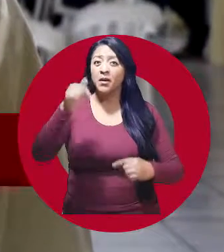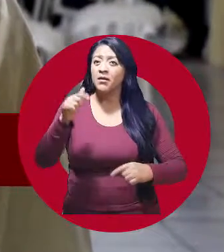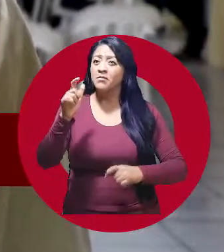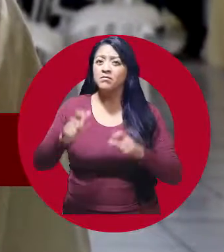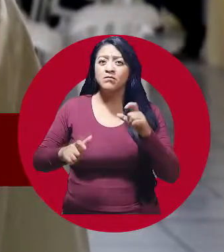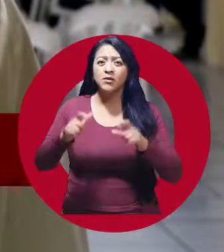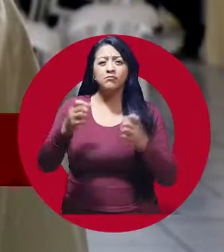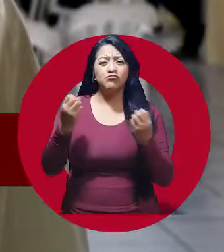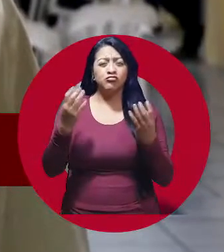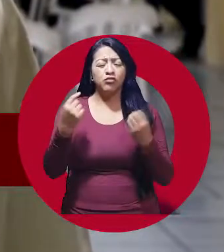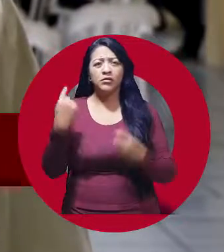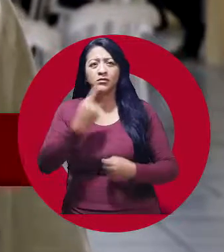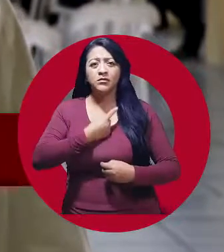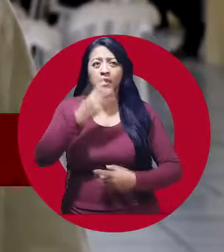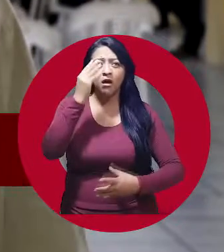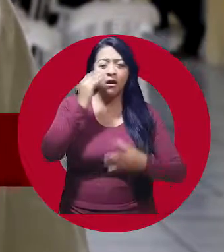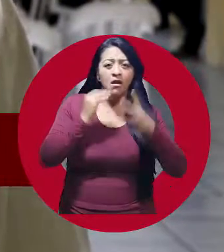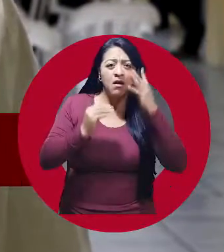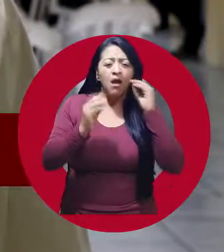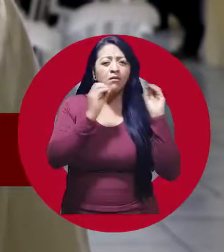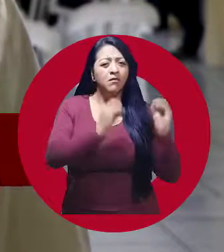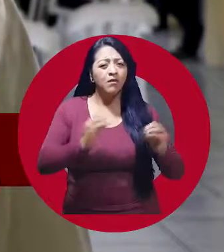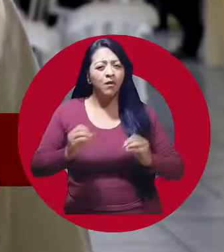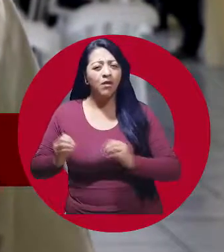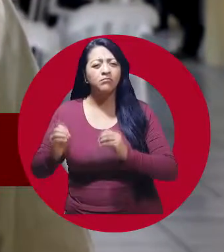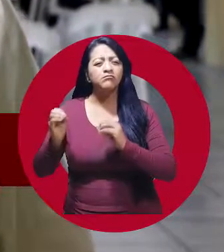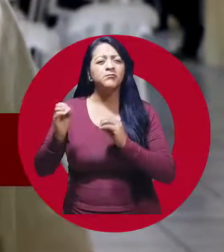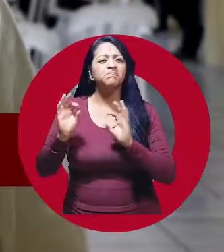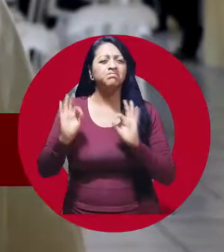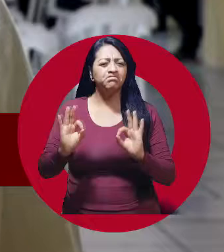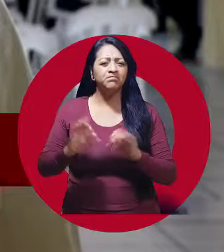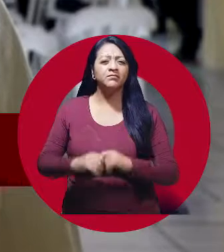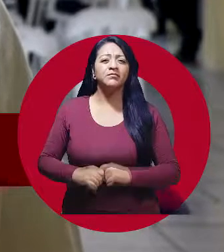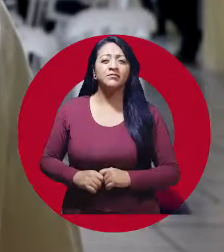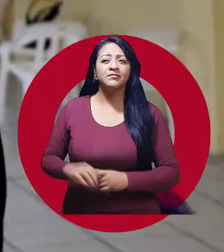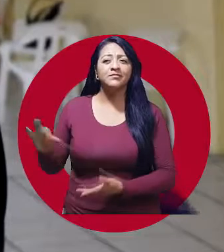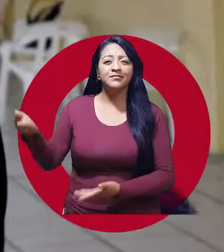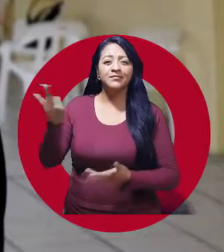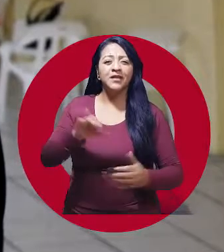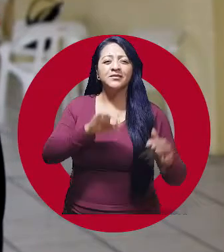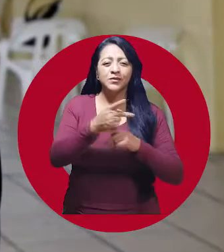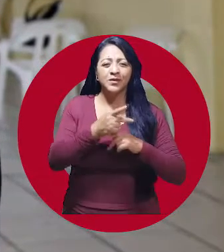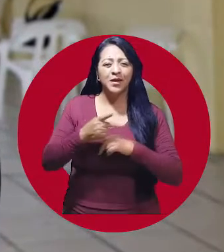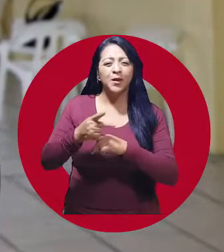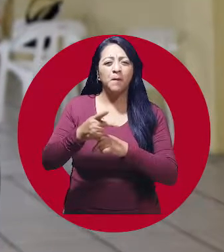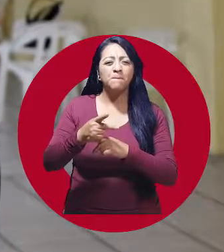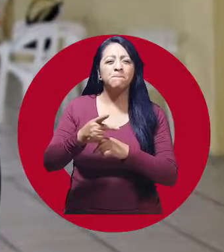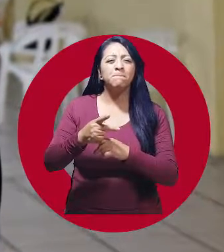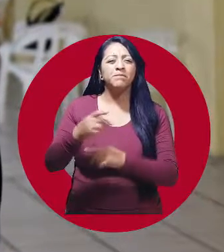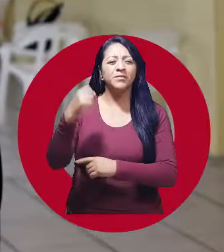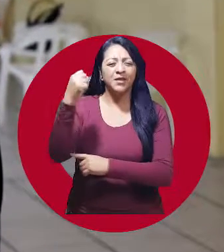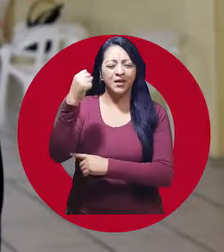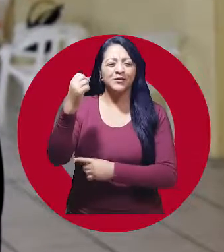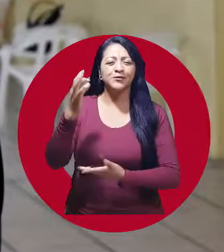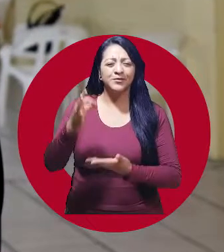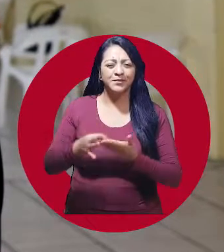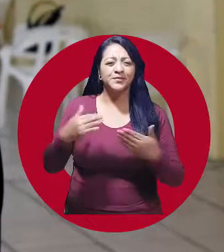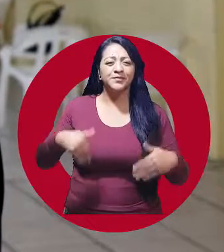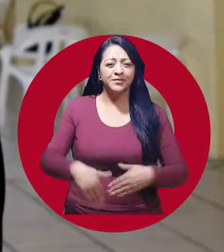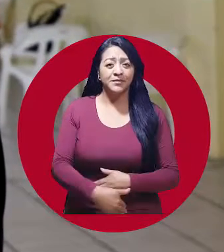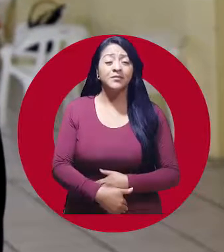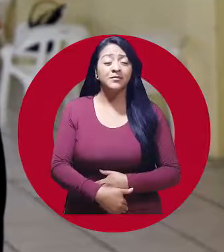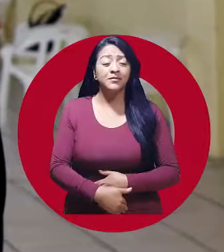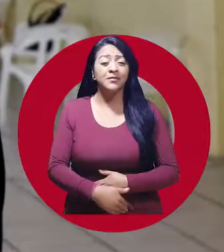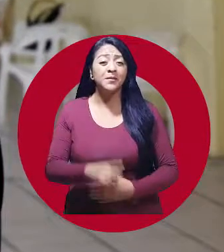dentro de nuestro cantón y esto nos va a servir para poder organizarnos de mejor manera. Óscar Perugachi, Consejo de Protección de Derechos. Pues,